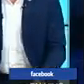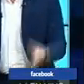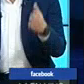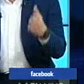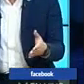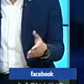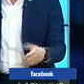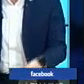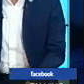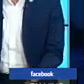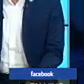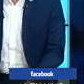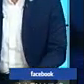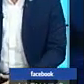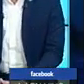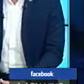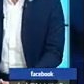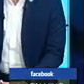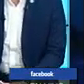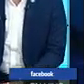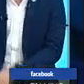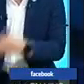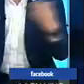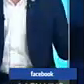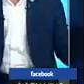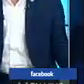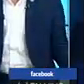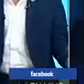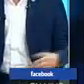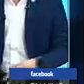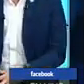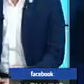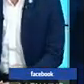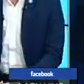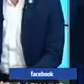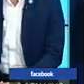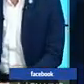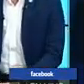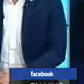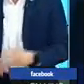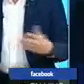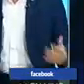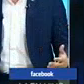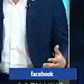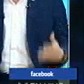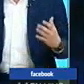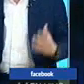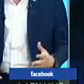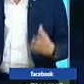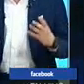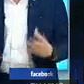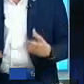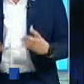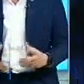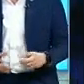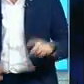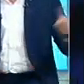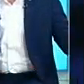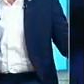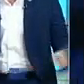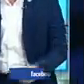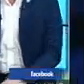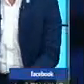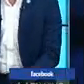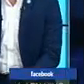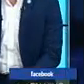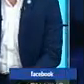miembros y ahí es importante que nosotros retomemos el trabajo que el gobierno central ha hecho y el trabajo que nosotros como Nuevas Ideas